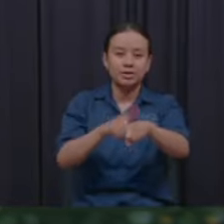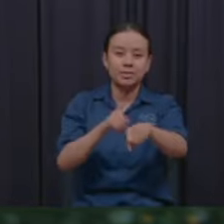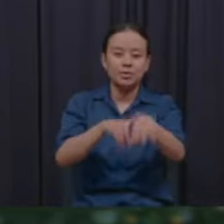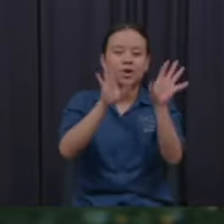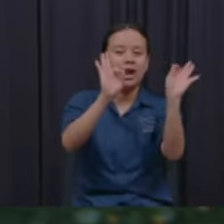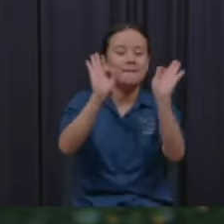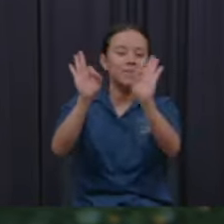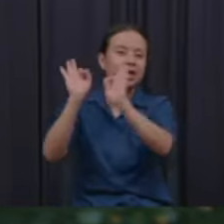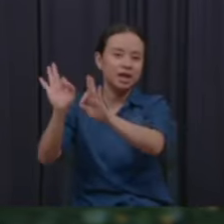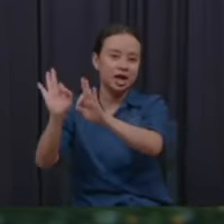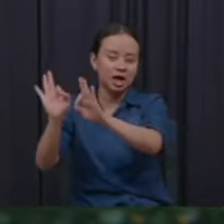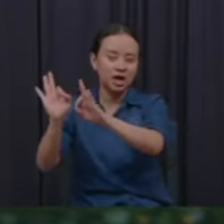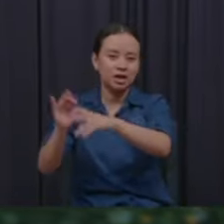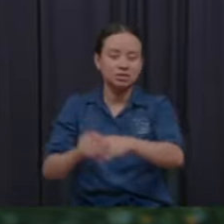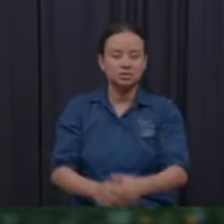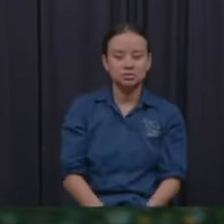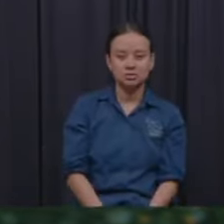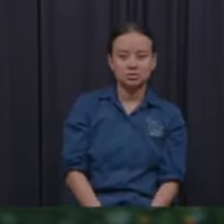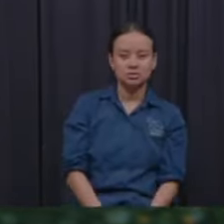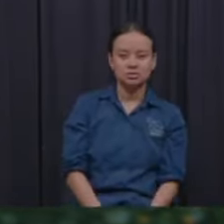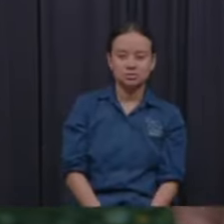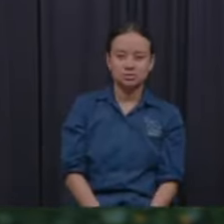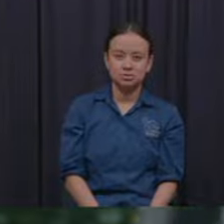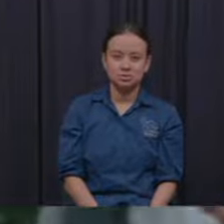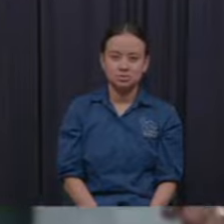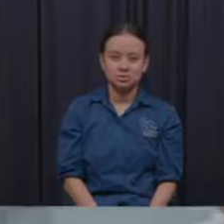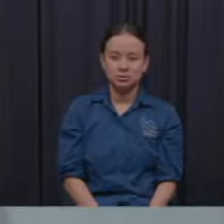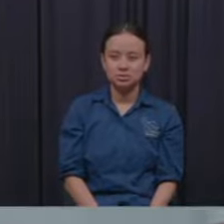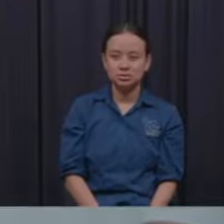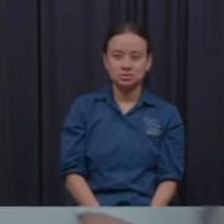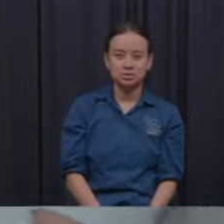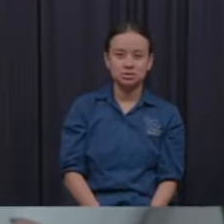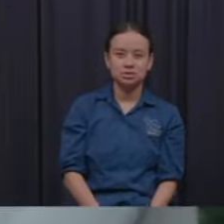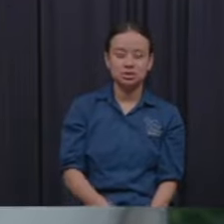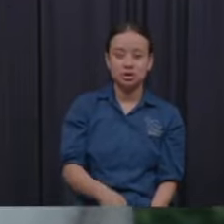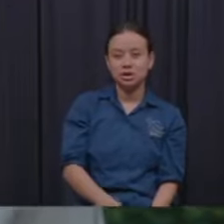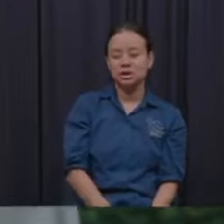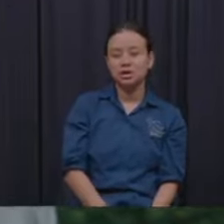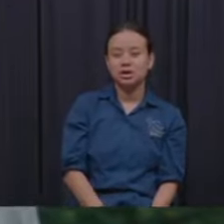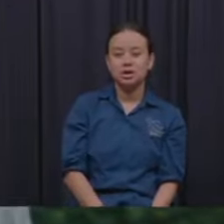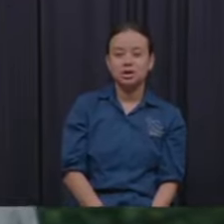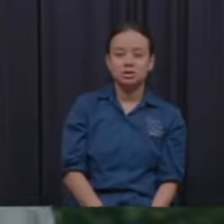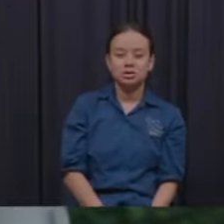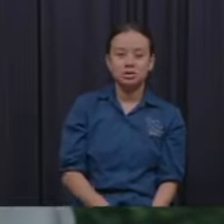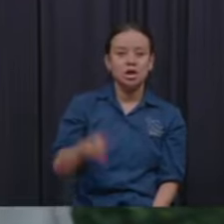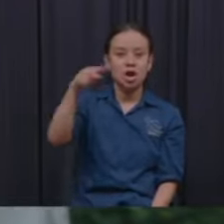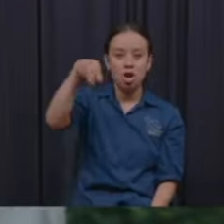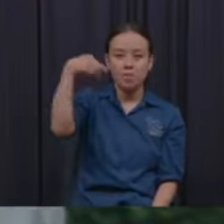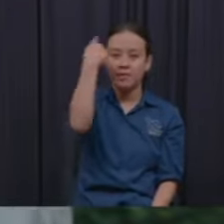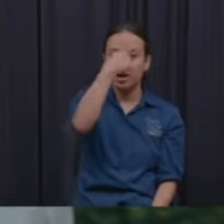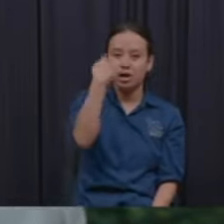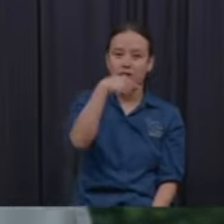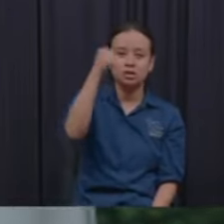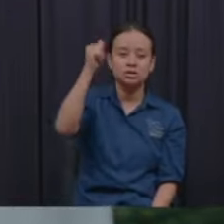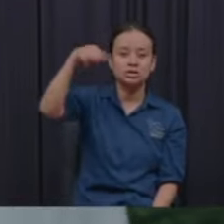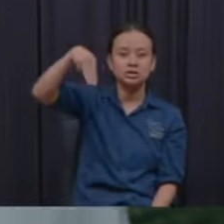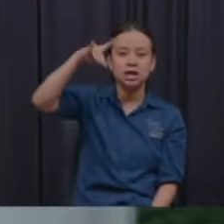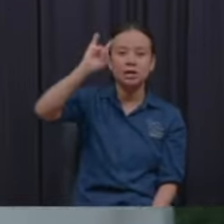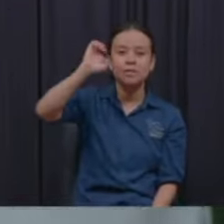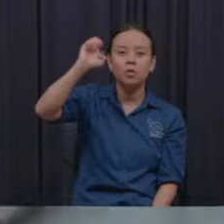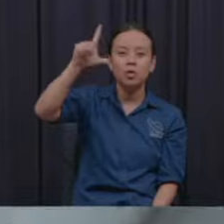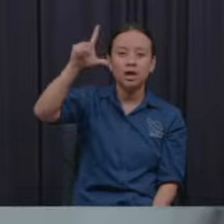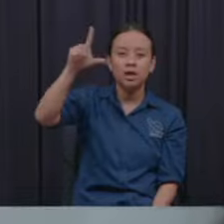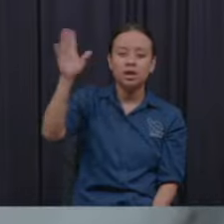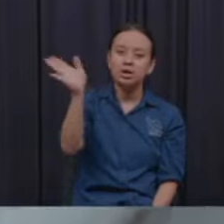cariño, con mucho amor en el Señor, y que el Señor te use. No sé qué, ¿vas a usar este o cuál?